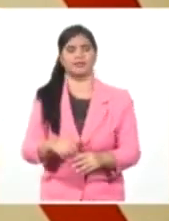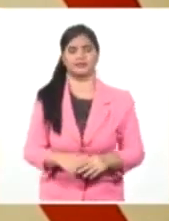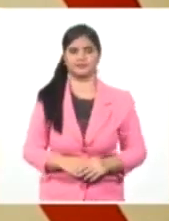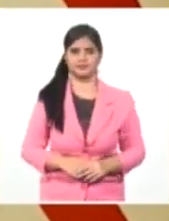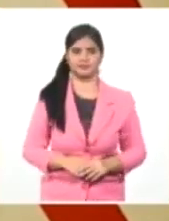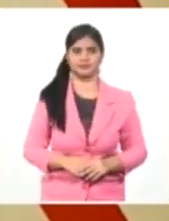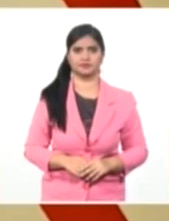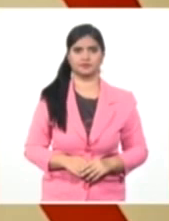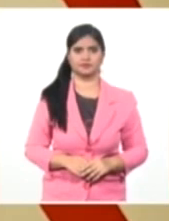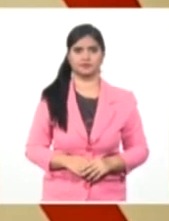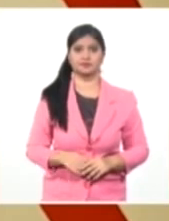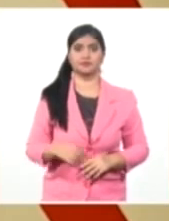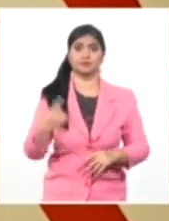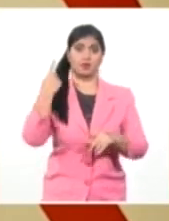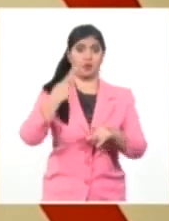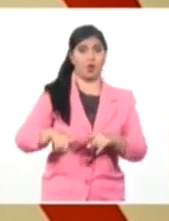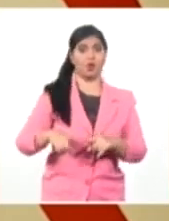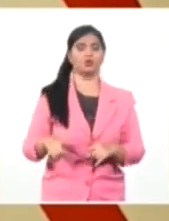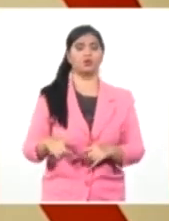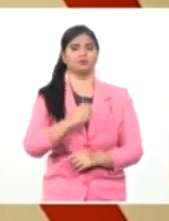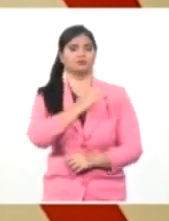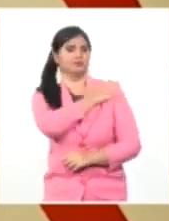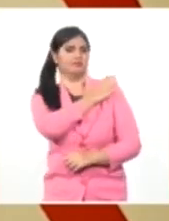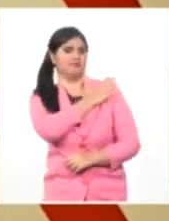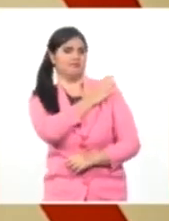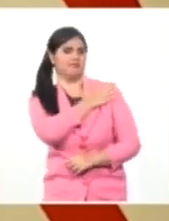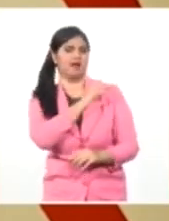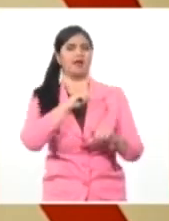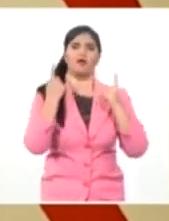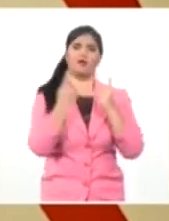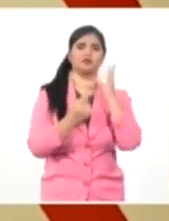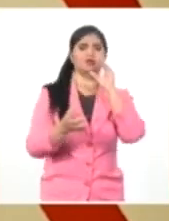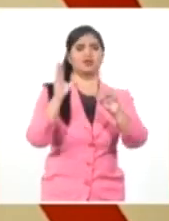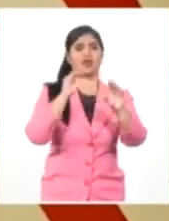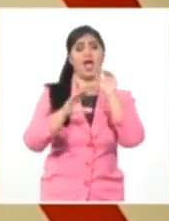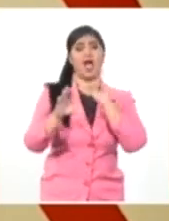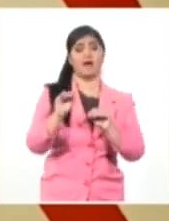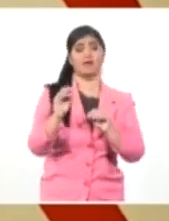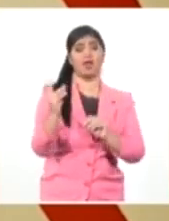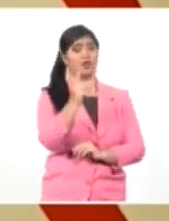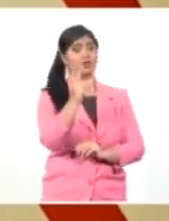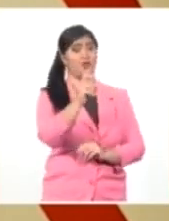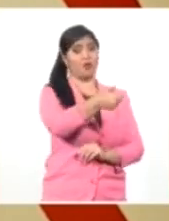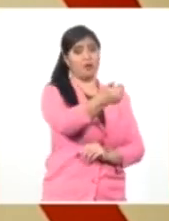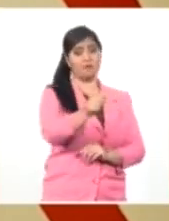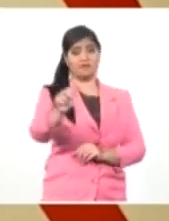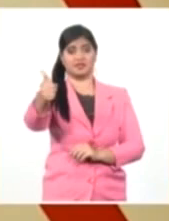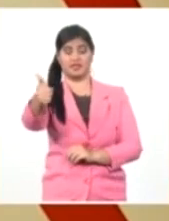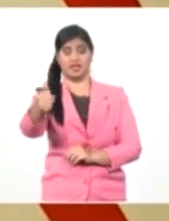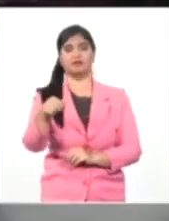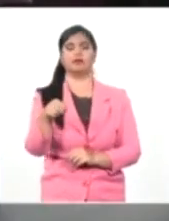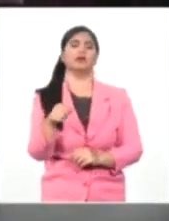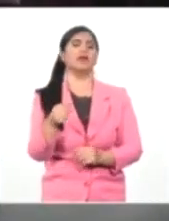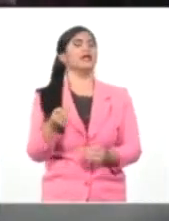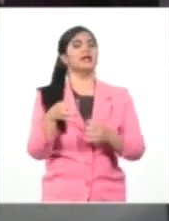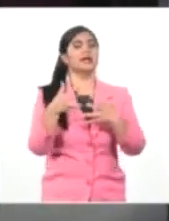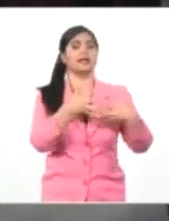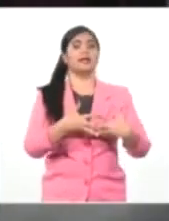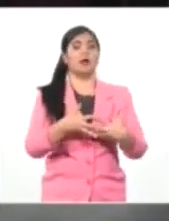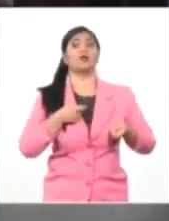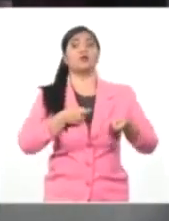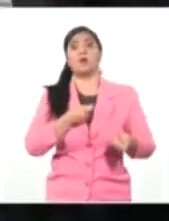No faltaron las palmaditas en el hombro y palabras de ánimo para levantar la moral de los soldados ucranianos. Ucrania sigue en pie,